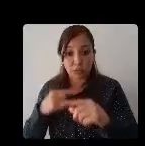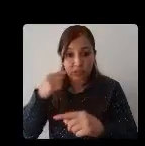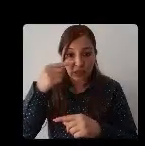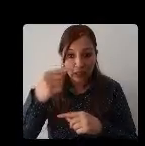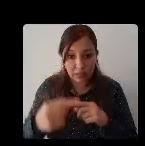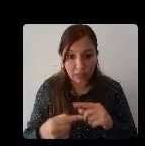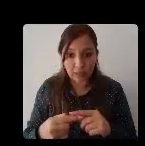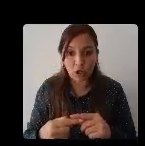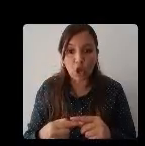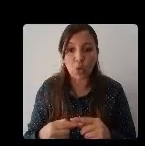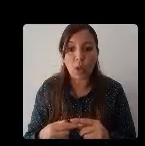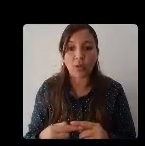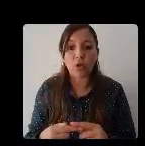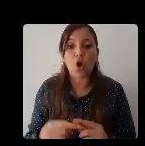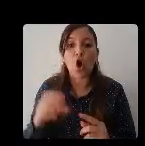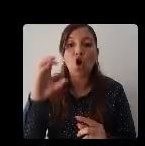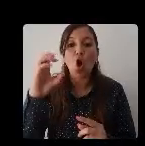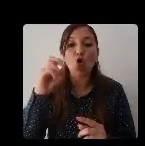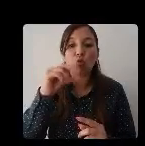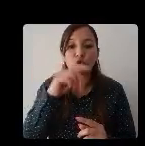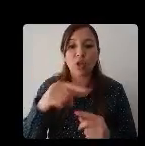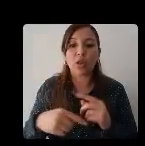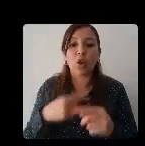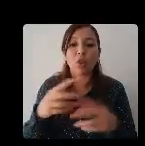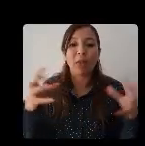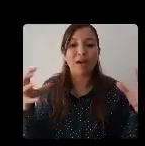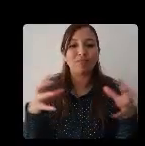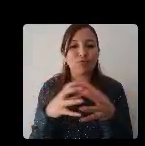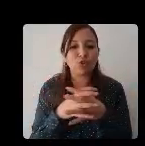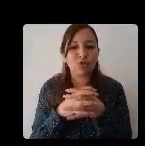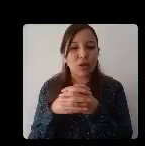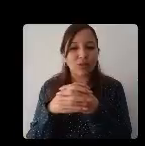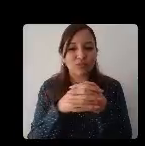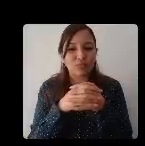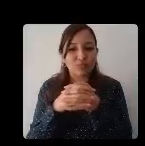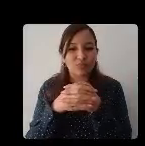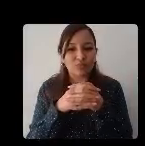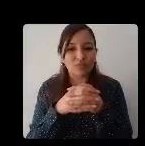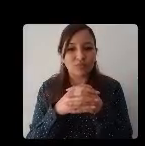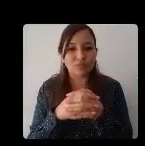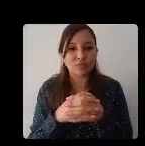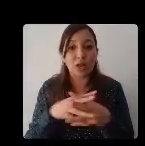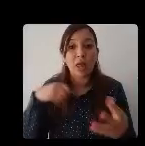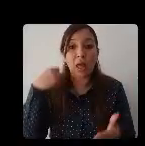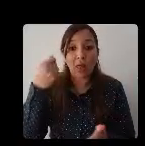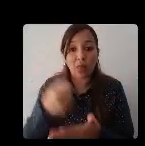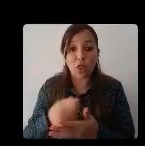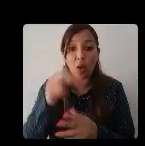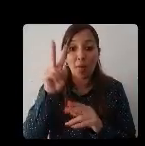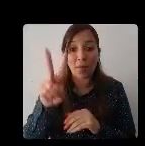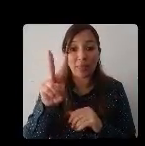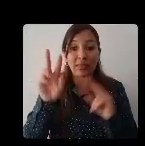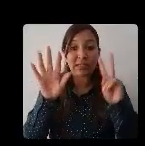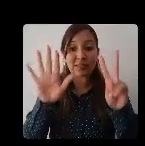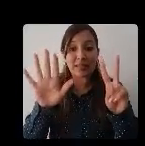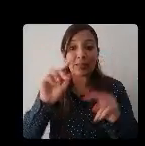equiparnos con camas, para casitas hospedaje. Son 10 camas que hemos adquirido con toda la ropa